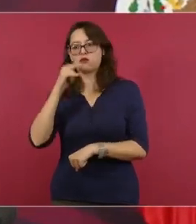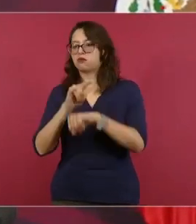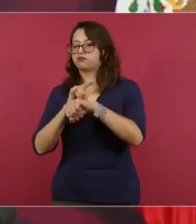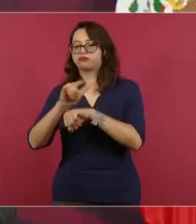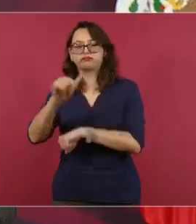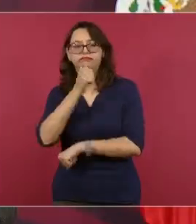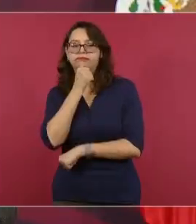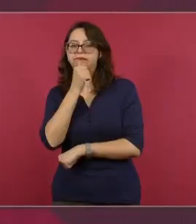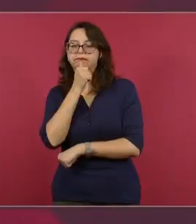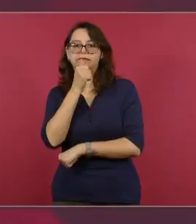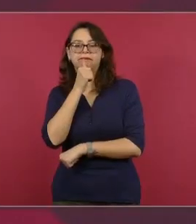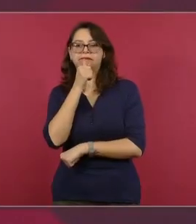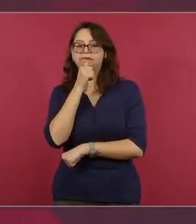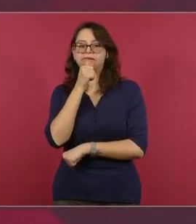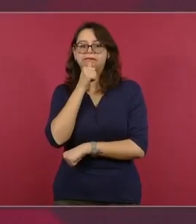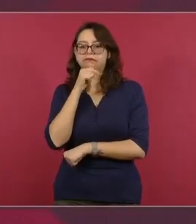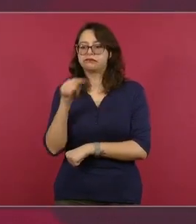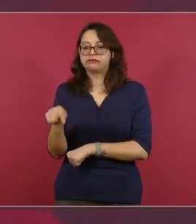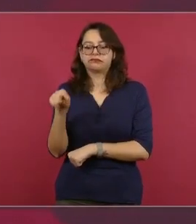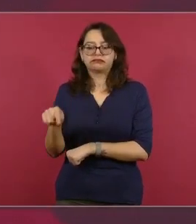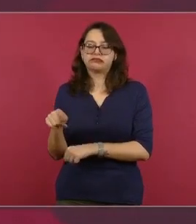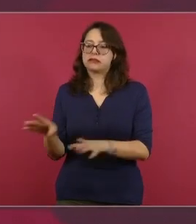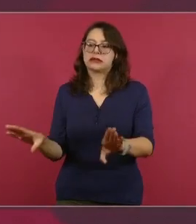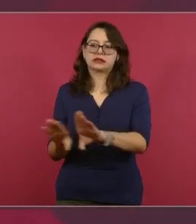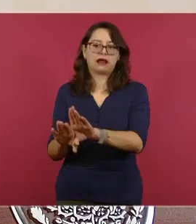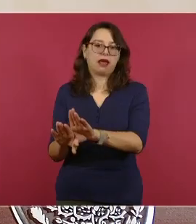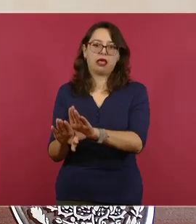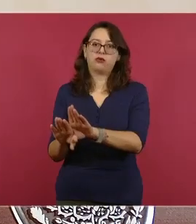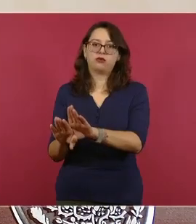servicio aéreo con los dos aeropuertos